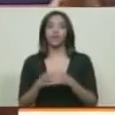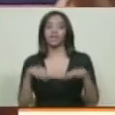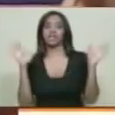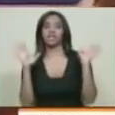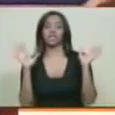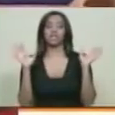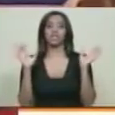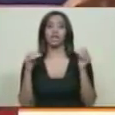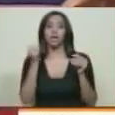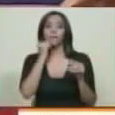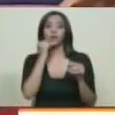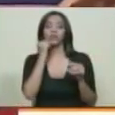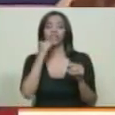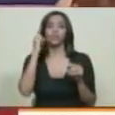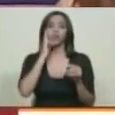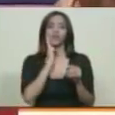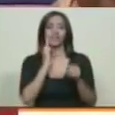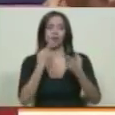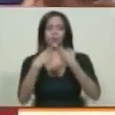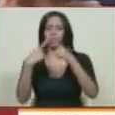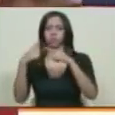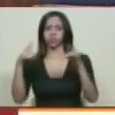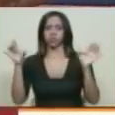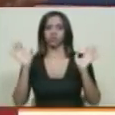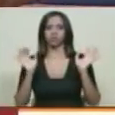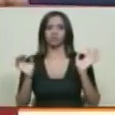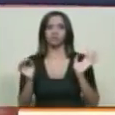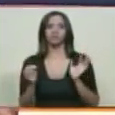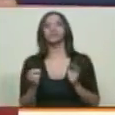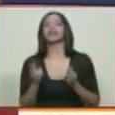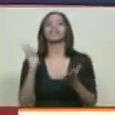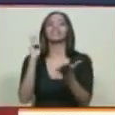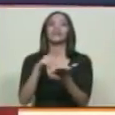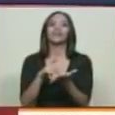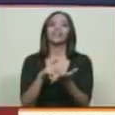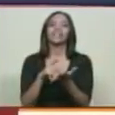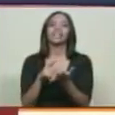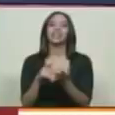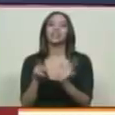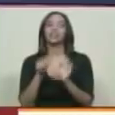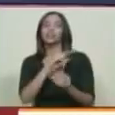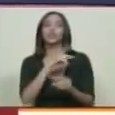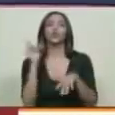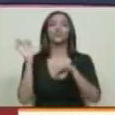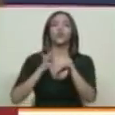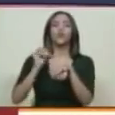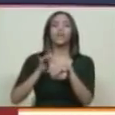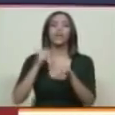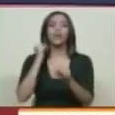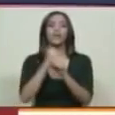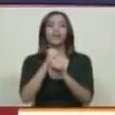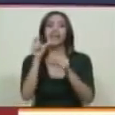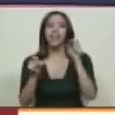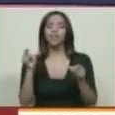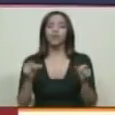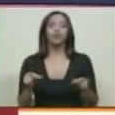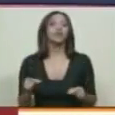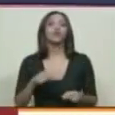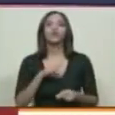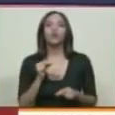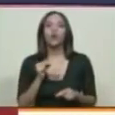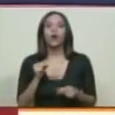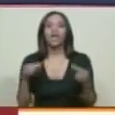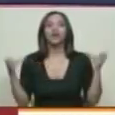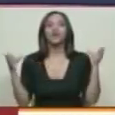sindicato bolivariano, yo no sé qué cosa, que estaban allí y vinieron a que no se metan con los empleados. No, no es con los empleados, es con un grupo